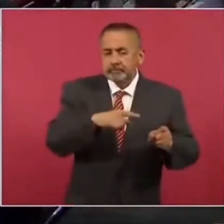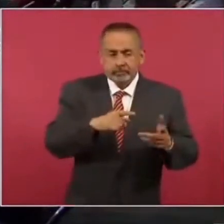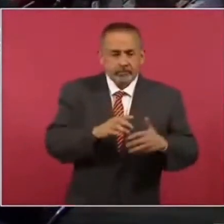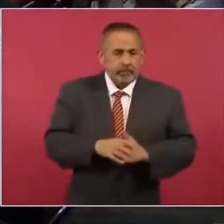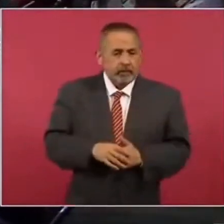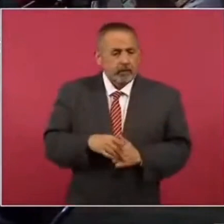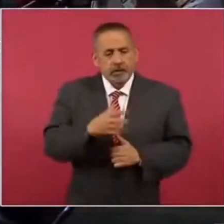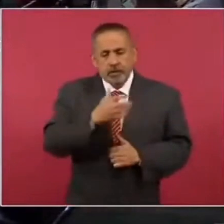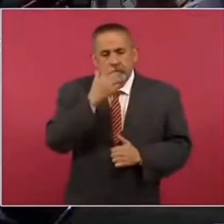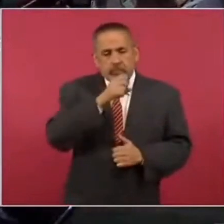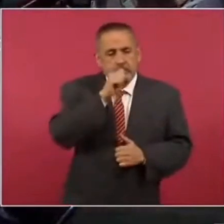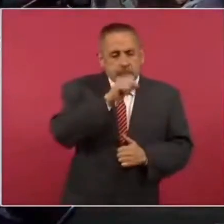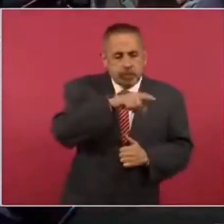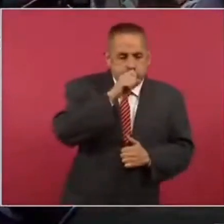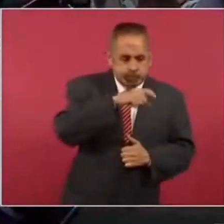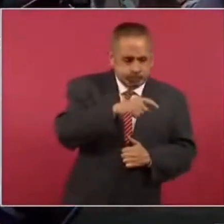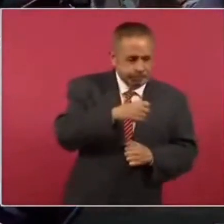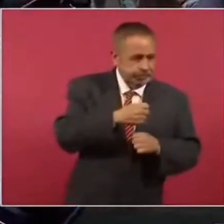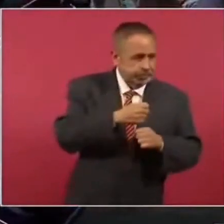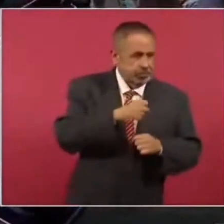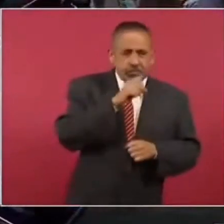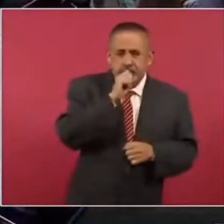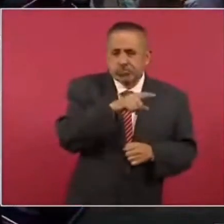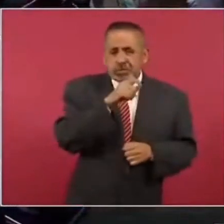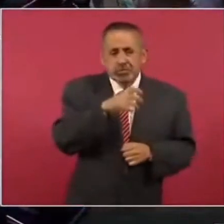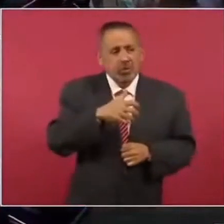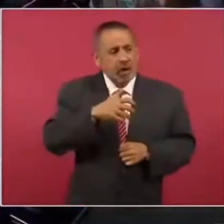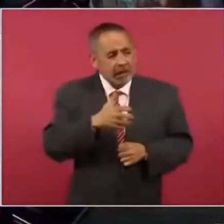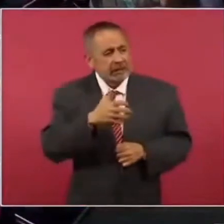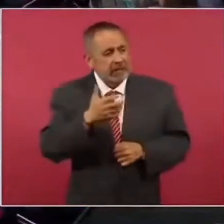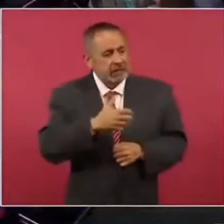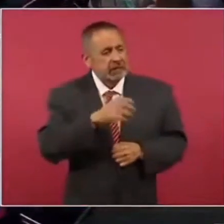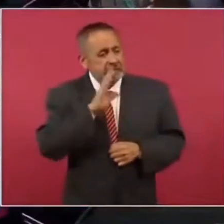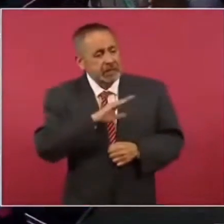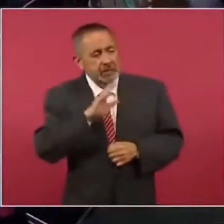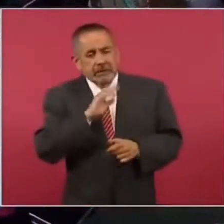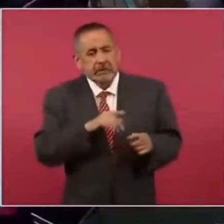con prácticas que se crearon